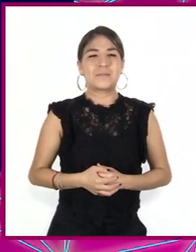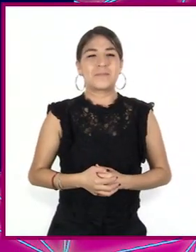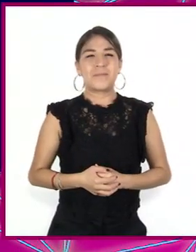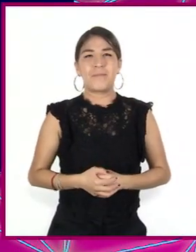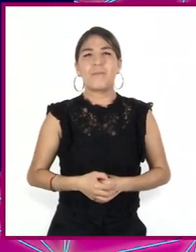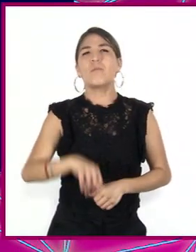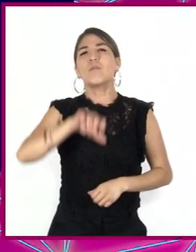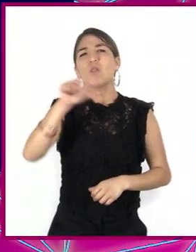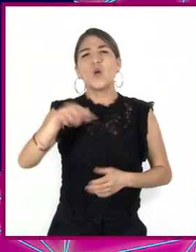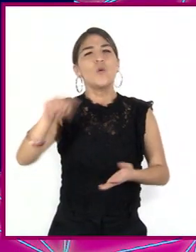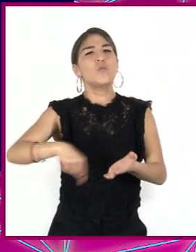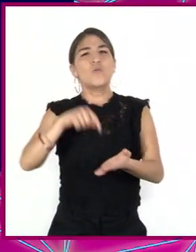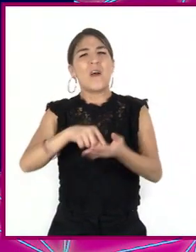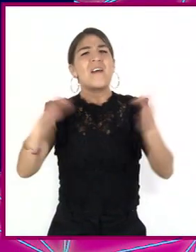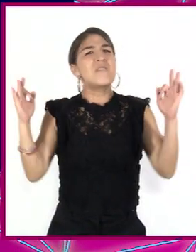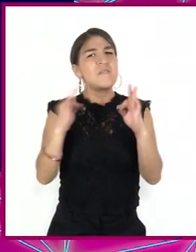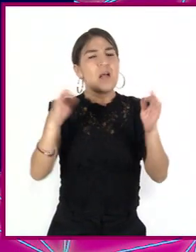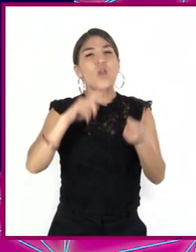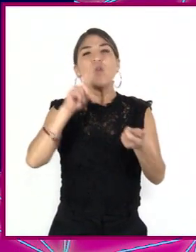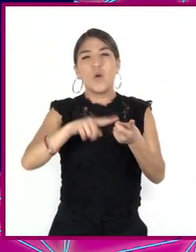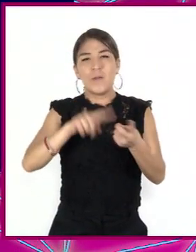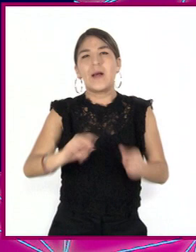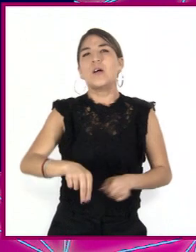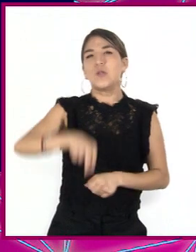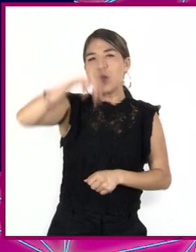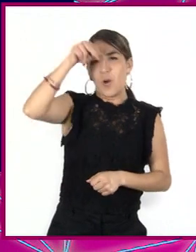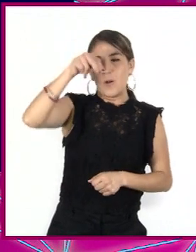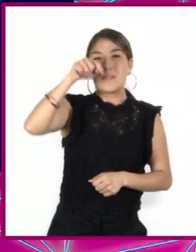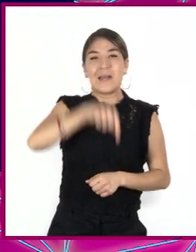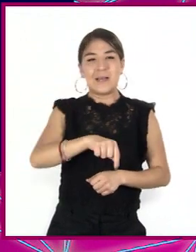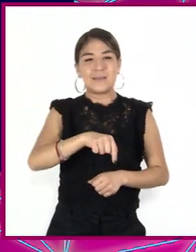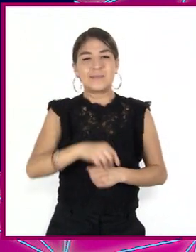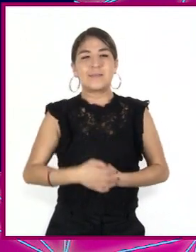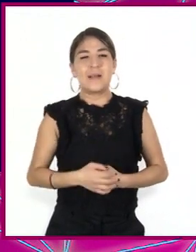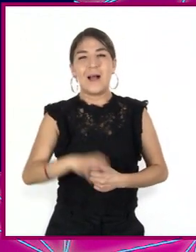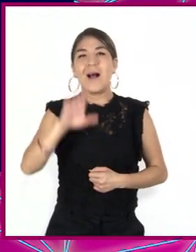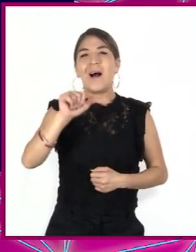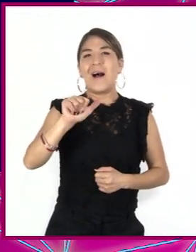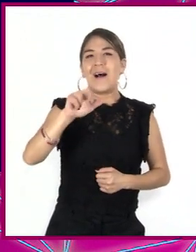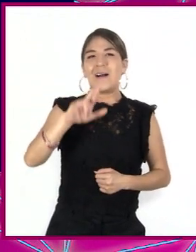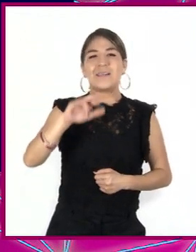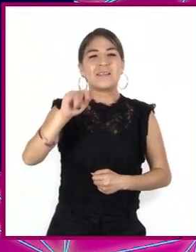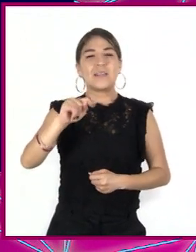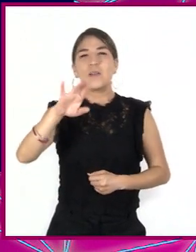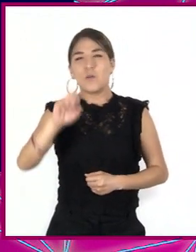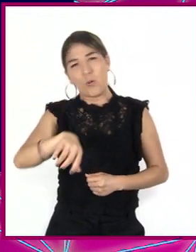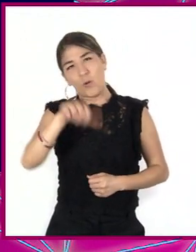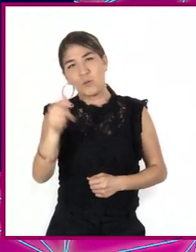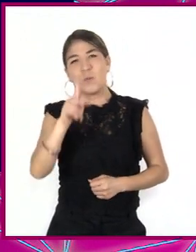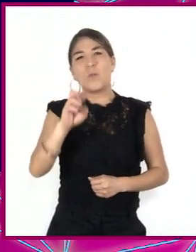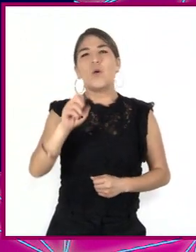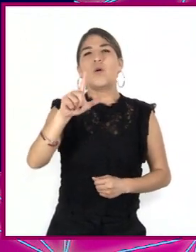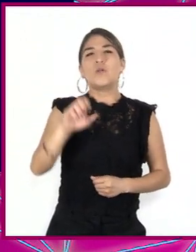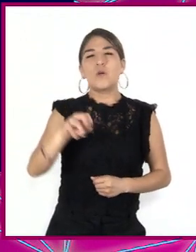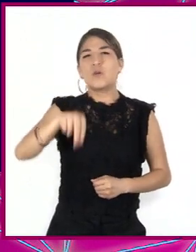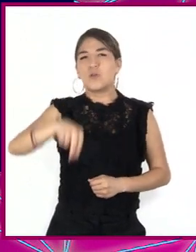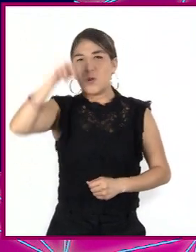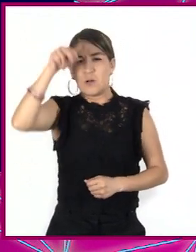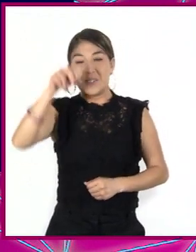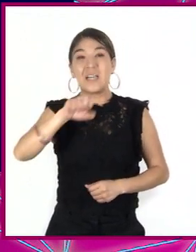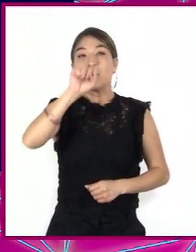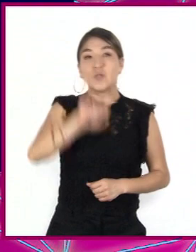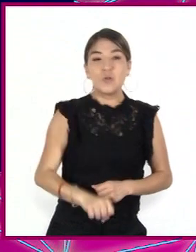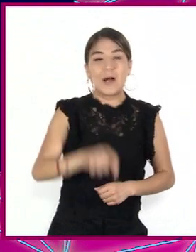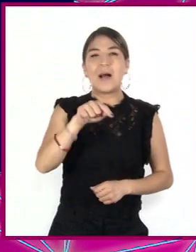Las zonas frías se ubican al norte, entre el círculo polar ártico y el polo norte, y al sur, desde